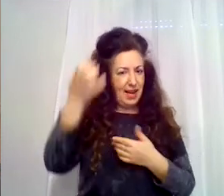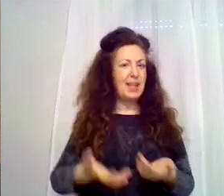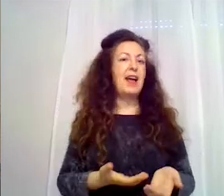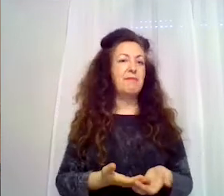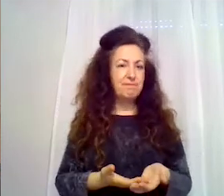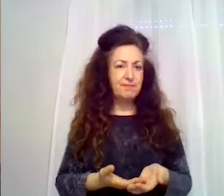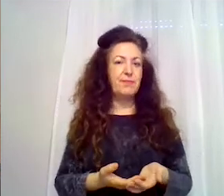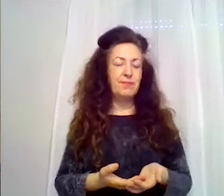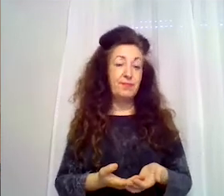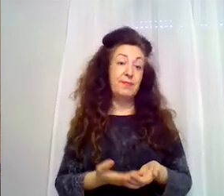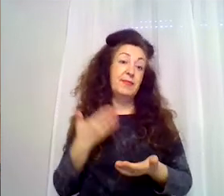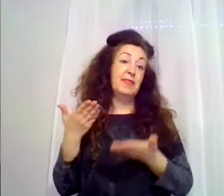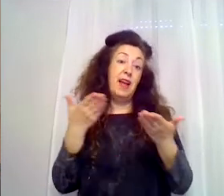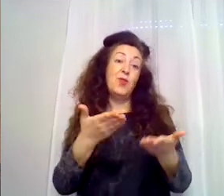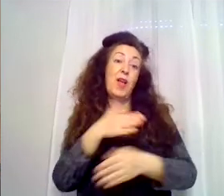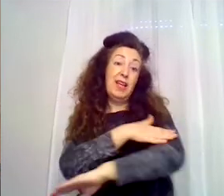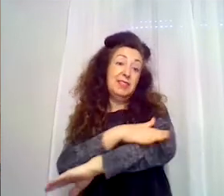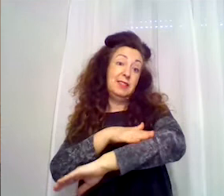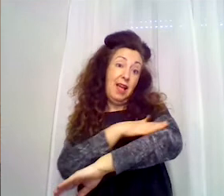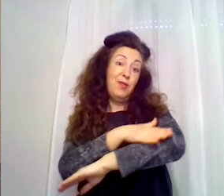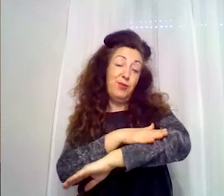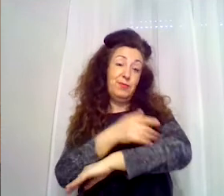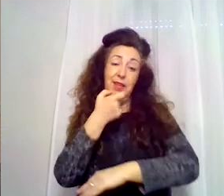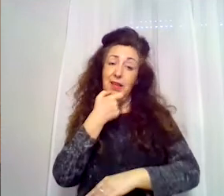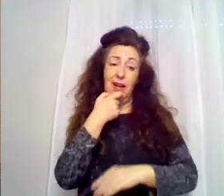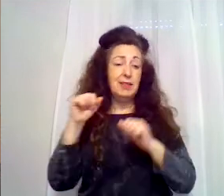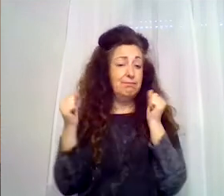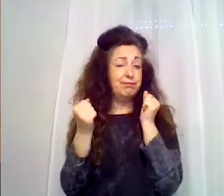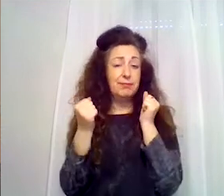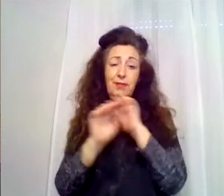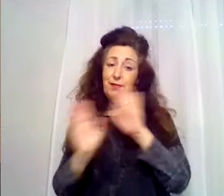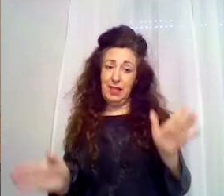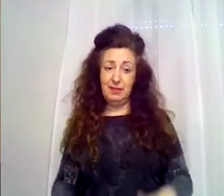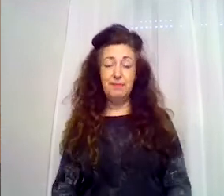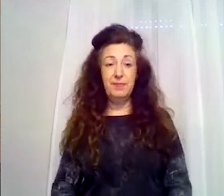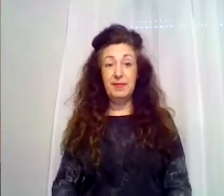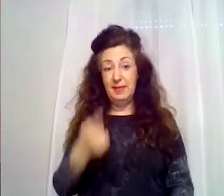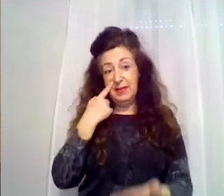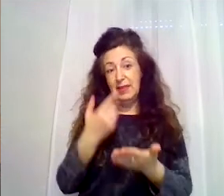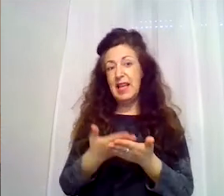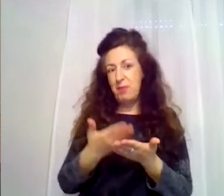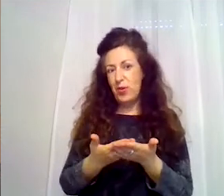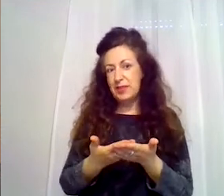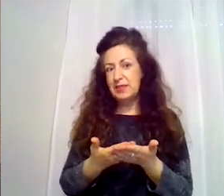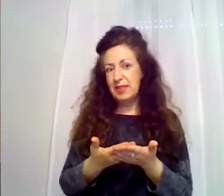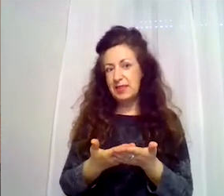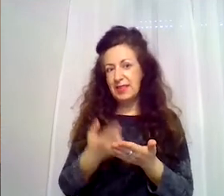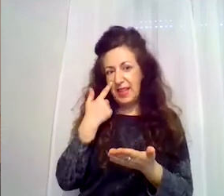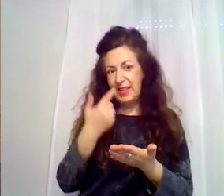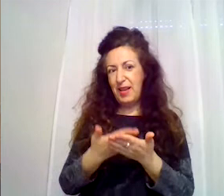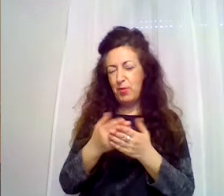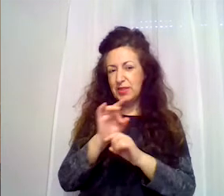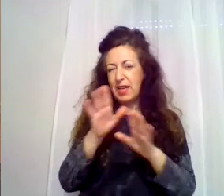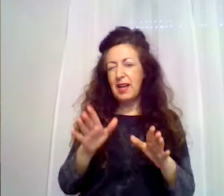en que está mal visto. De hecho, una de las primeras historias que se conocen de Marlowe es cuando él